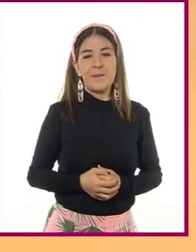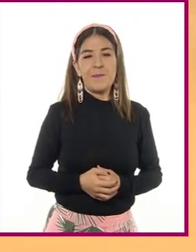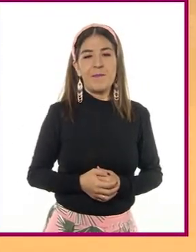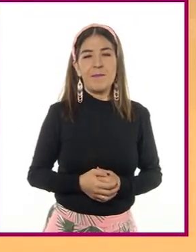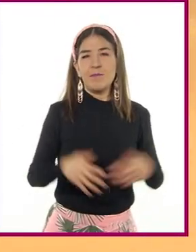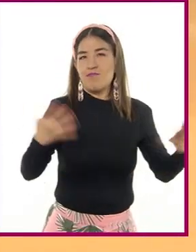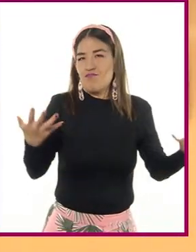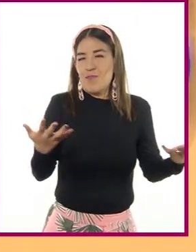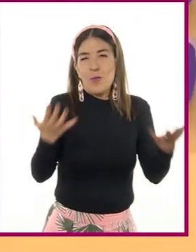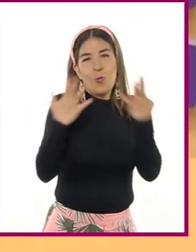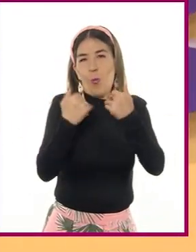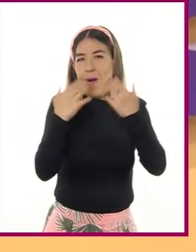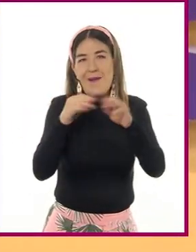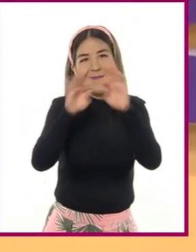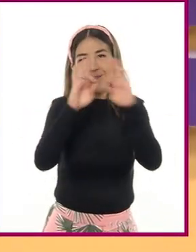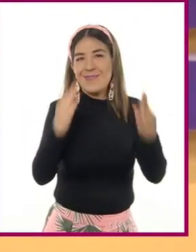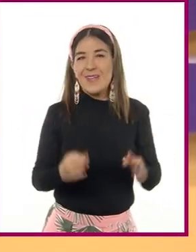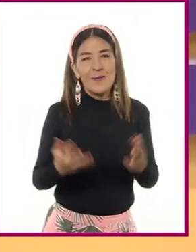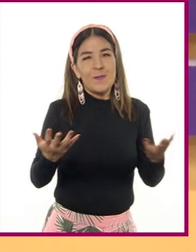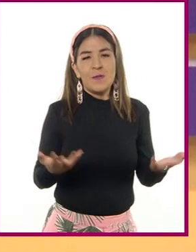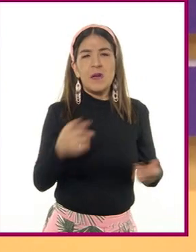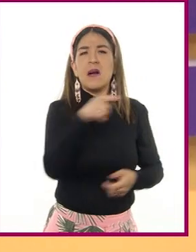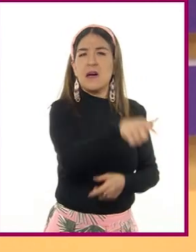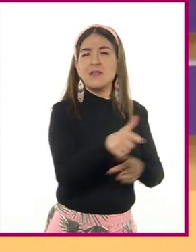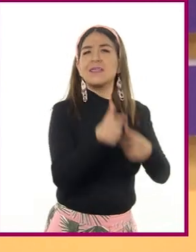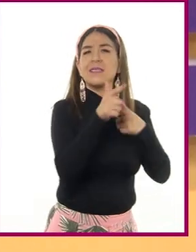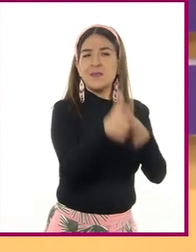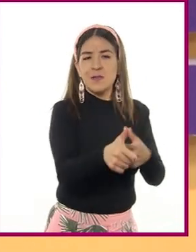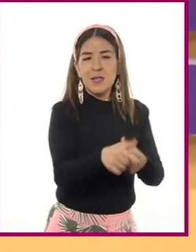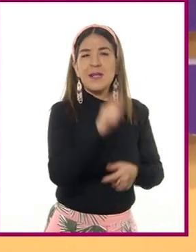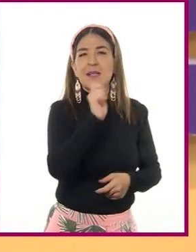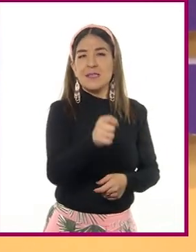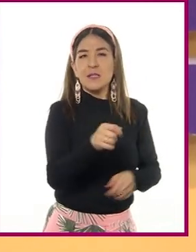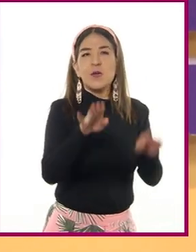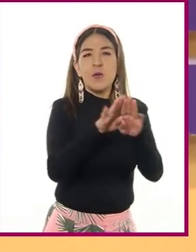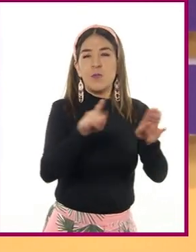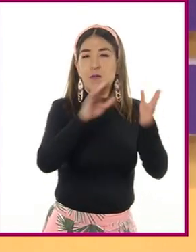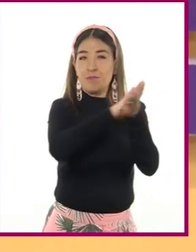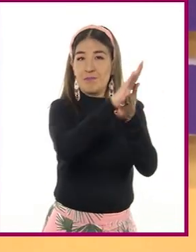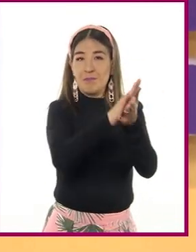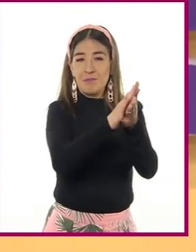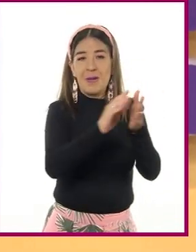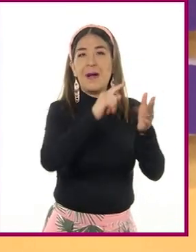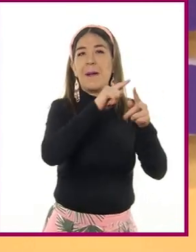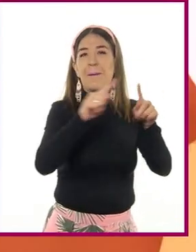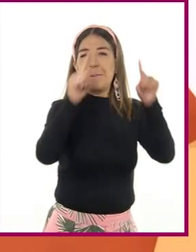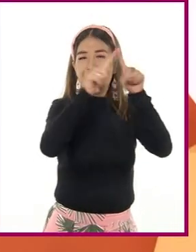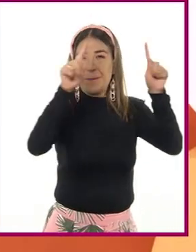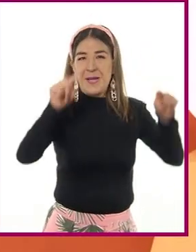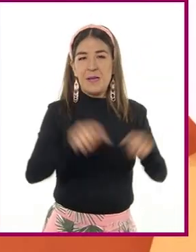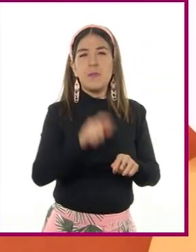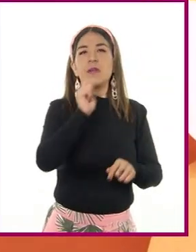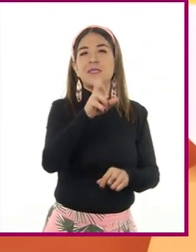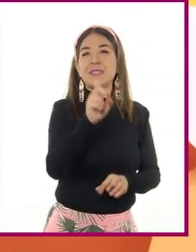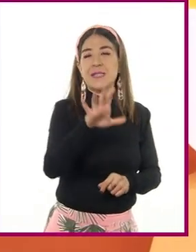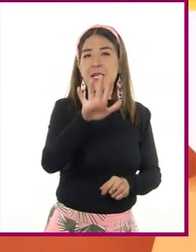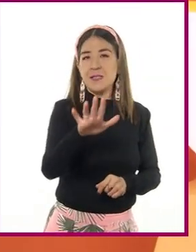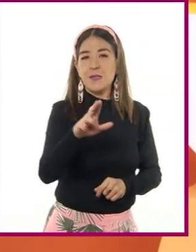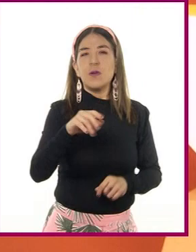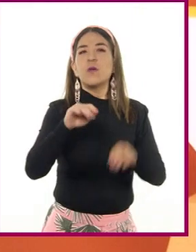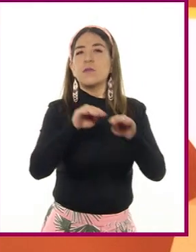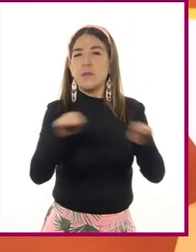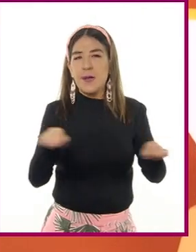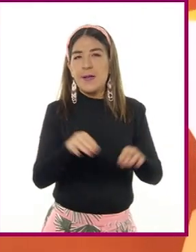Que no existe ninguna figura en esta sucesión que tenga un perímetro de 35 unidades. Excelente,